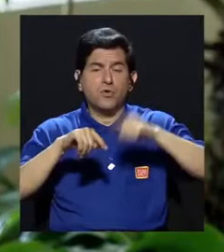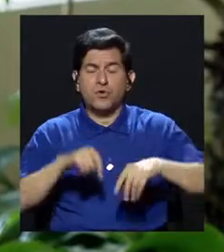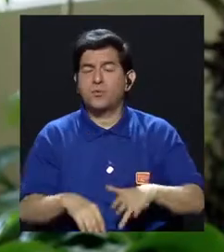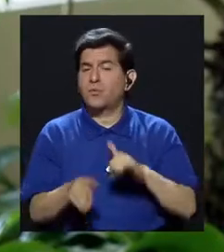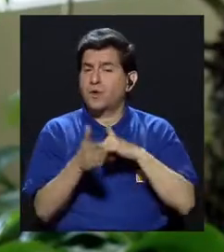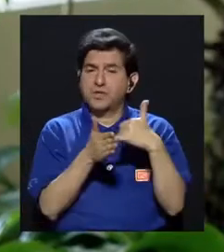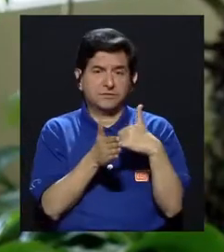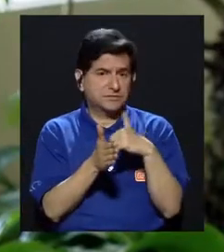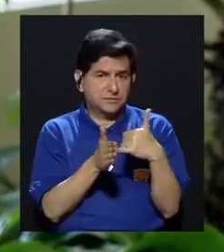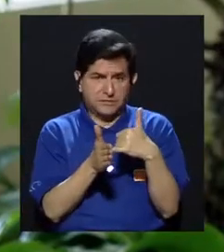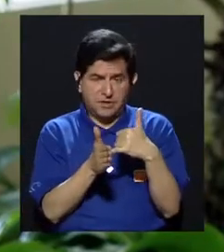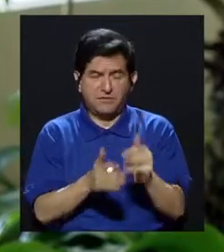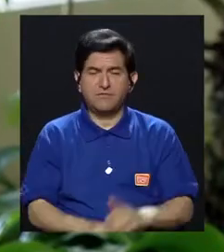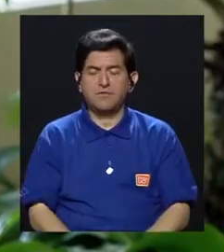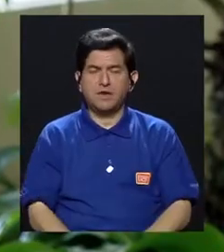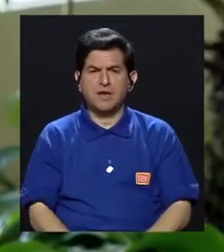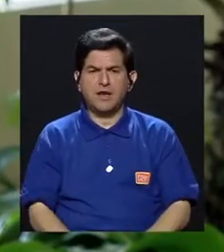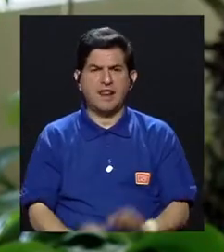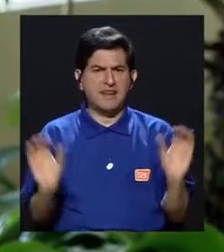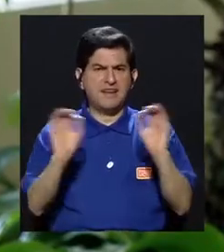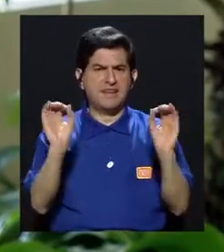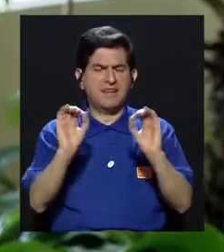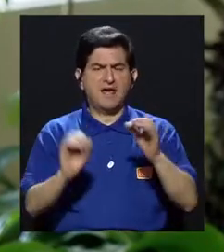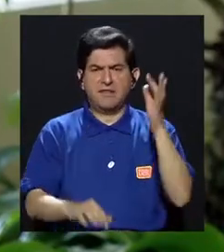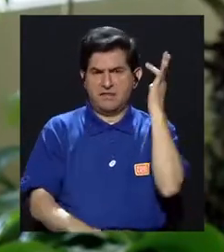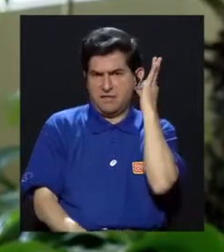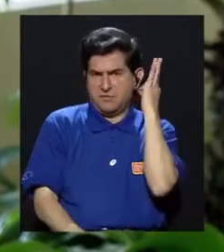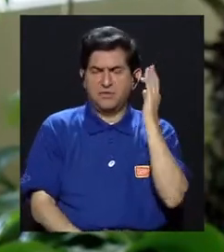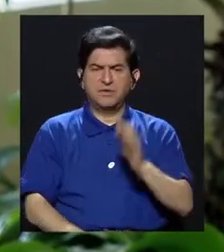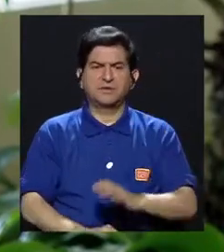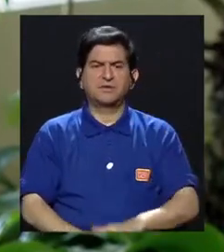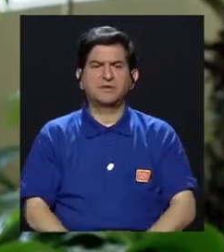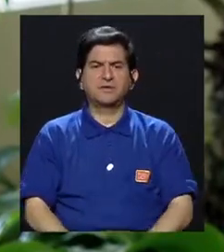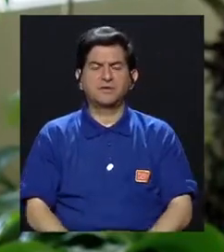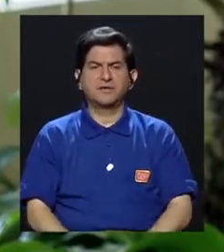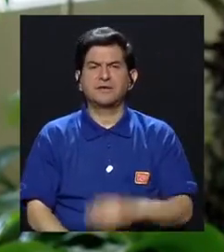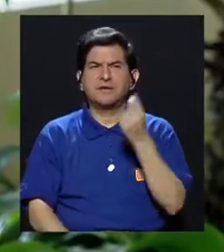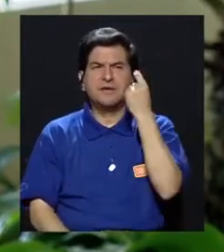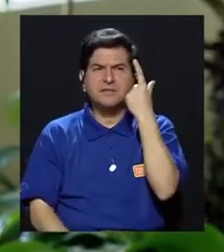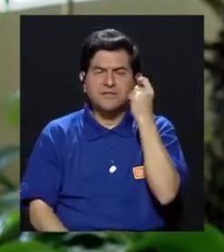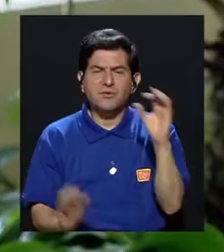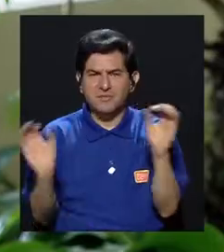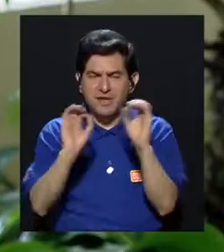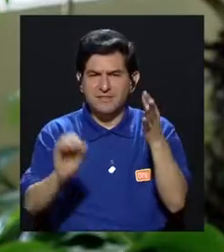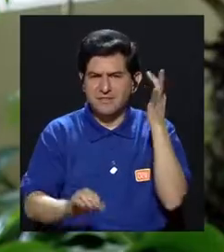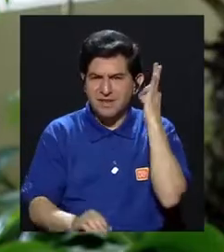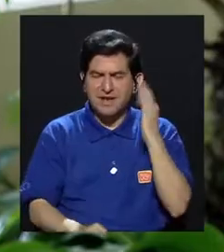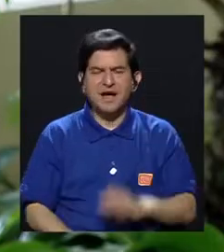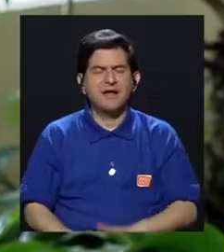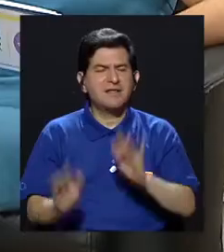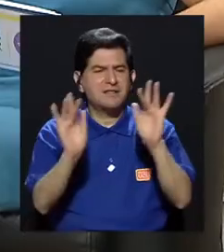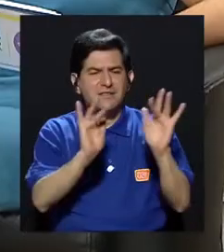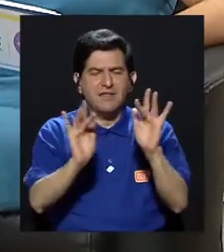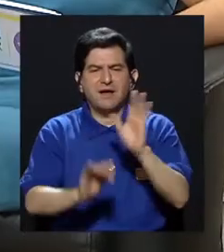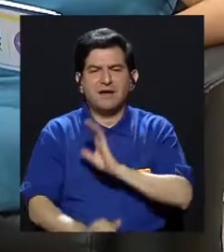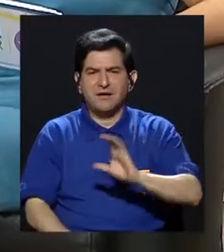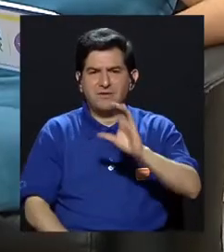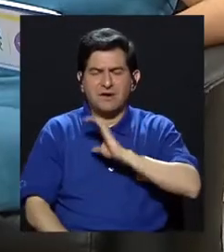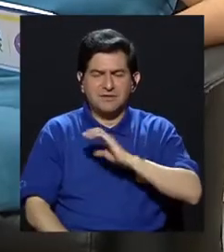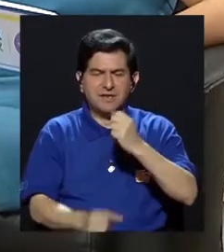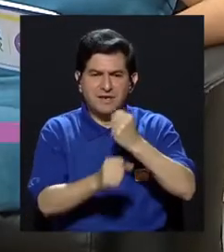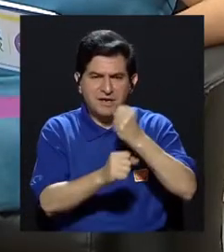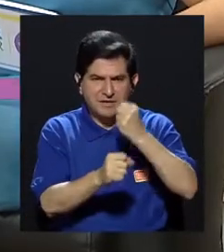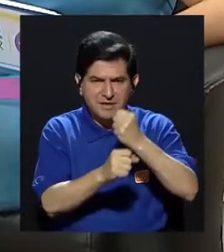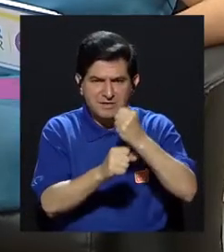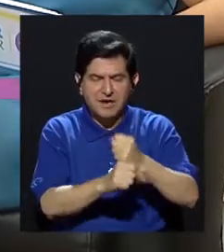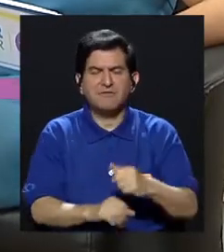ser débil, supuestamente, no tengo que tener nada de mujer, ¿ya? Y se entiende por nada de mujer la ternura, las características, los